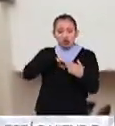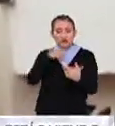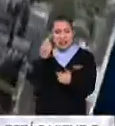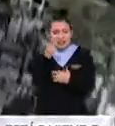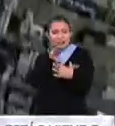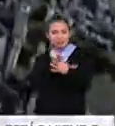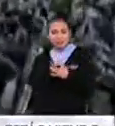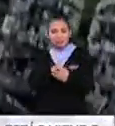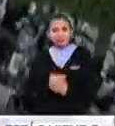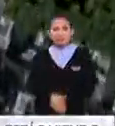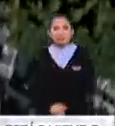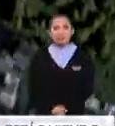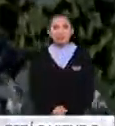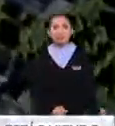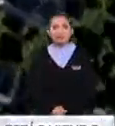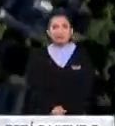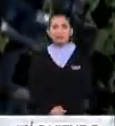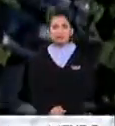nosotros.